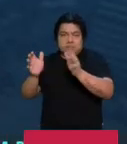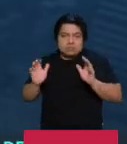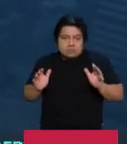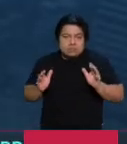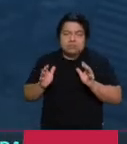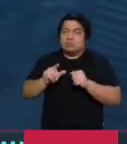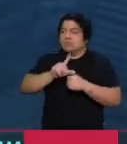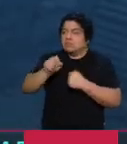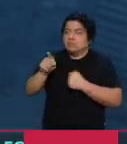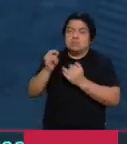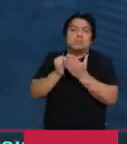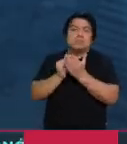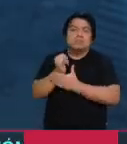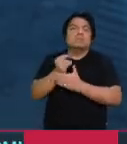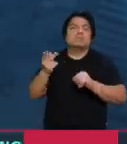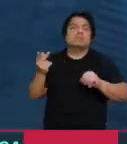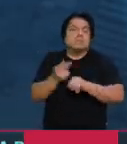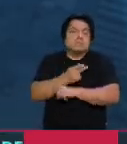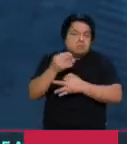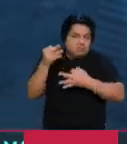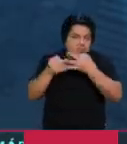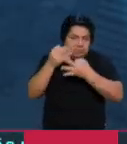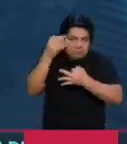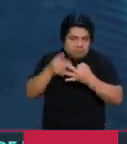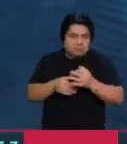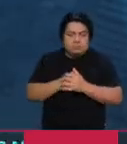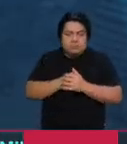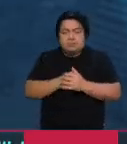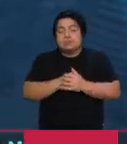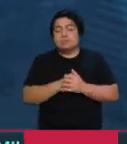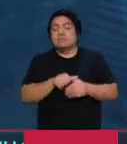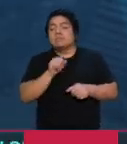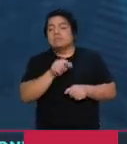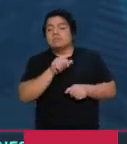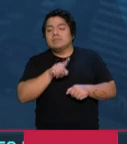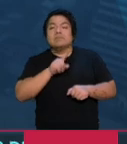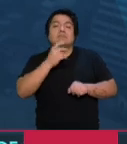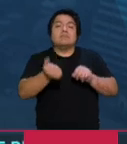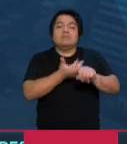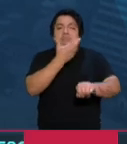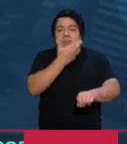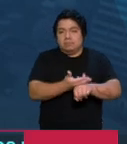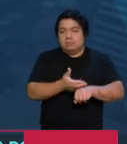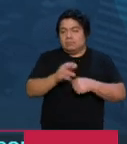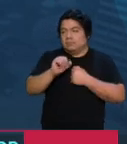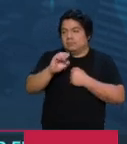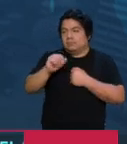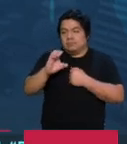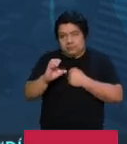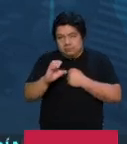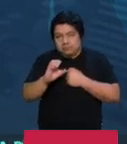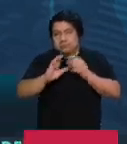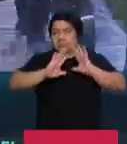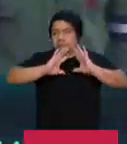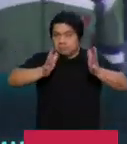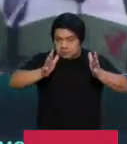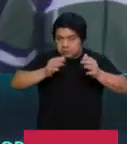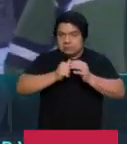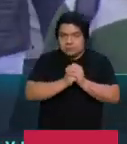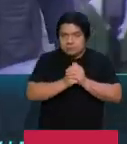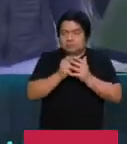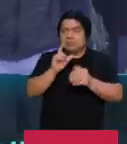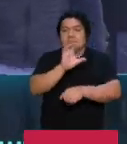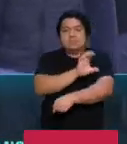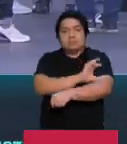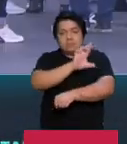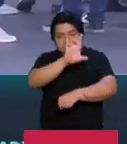correspondiente, quien determinará su situación jurídica. También la Secretaría de Seguridad y Protección Ciudadana informó que la Coordinación